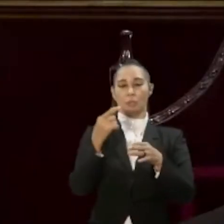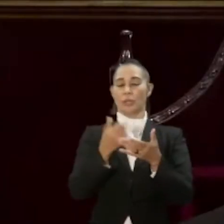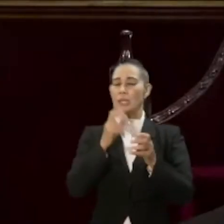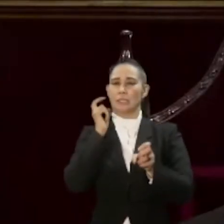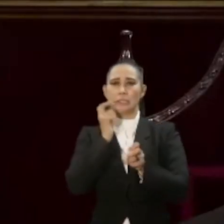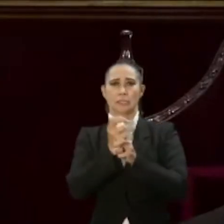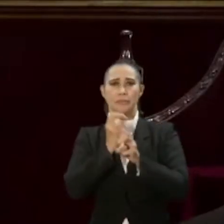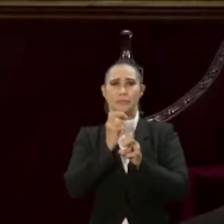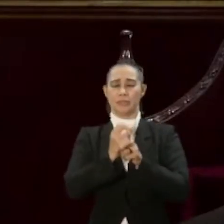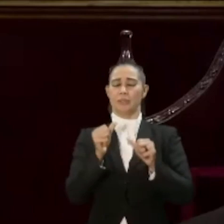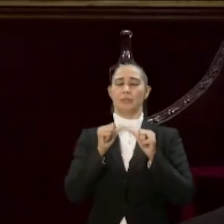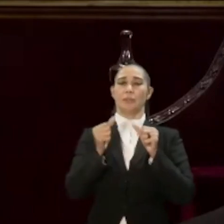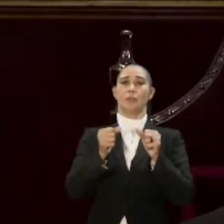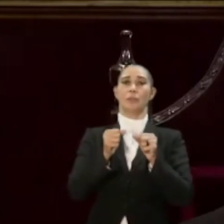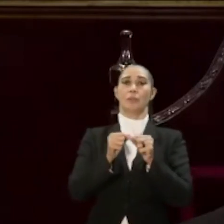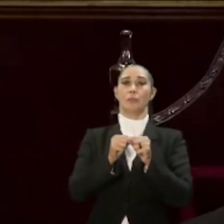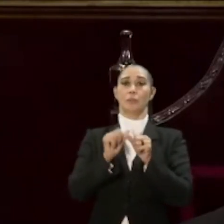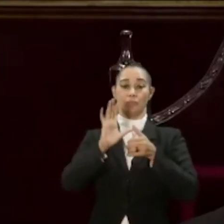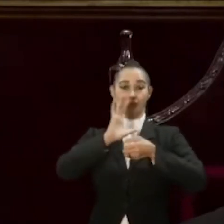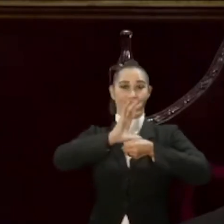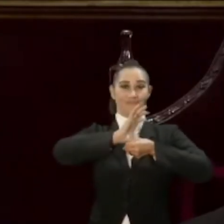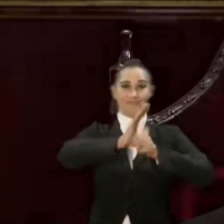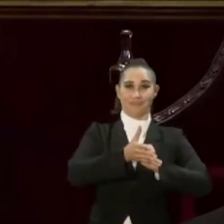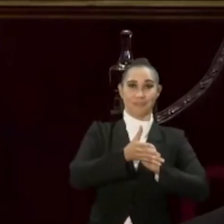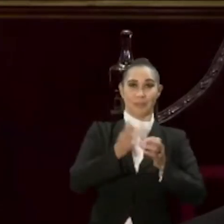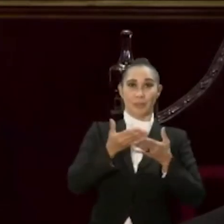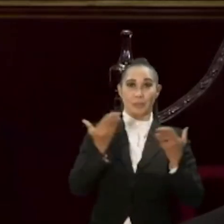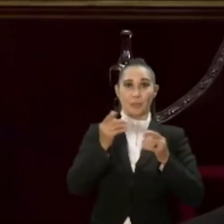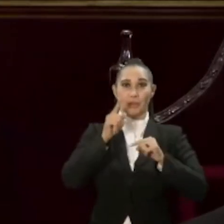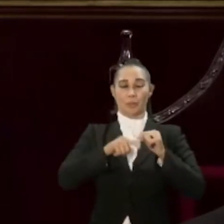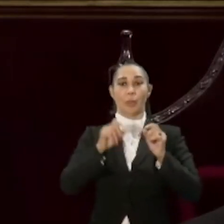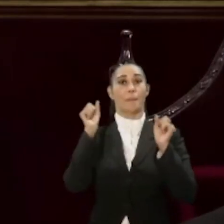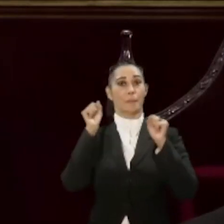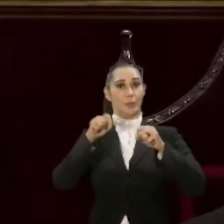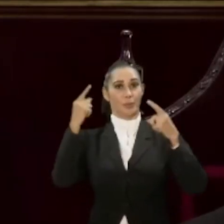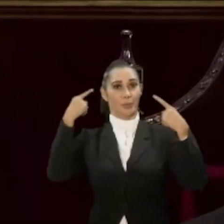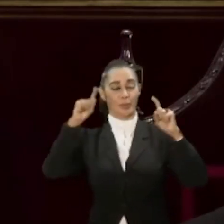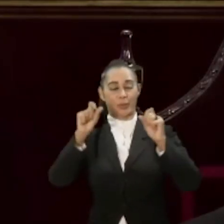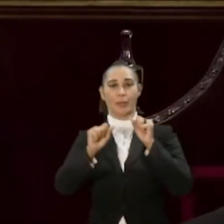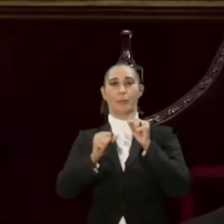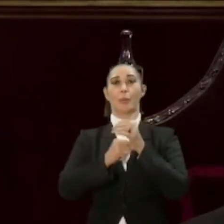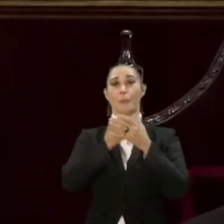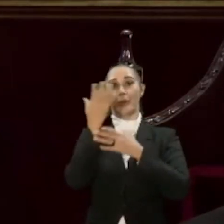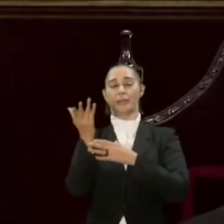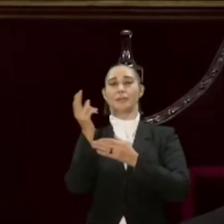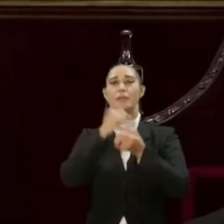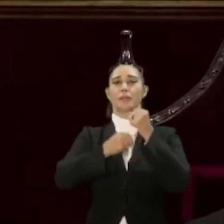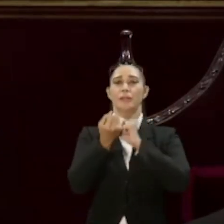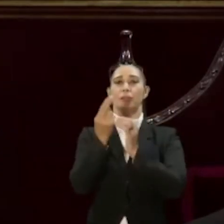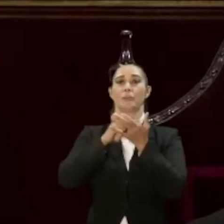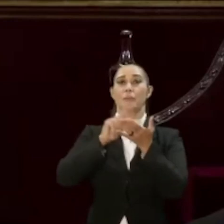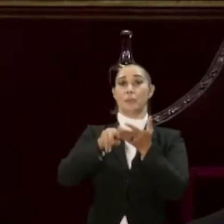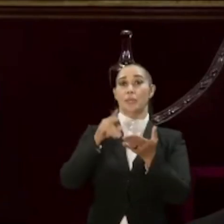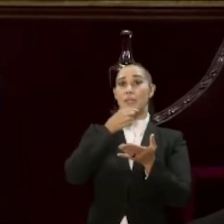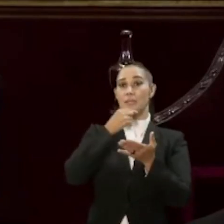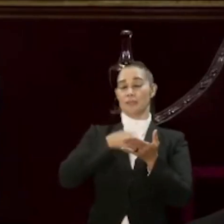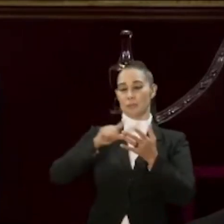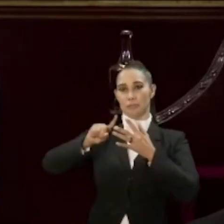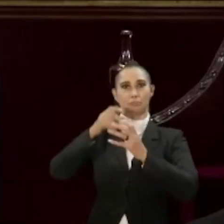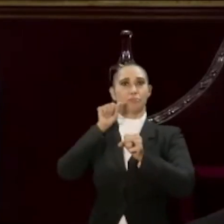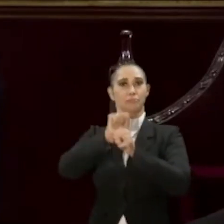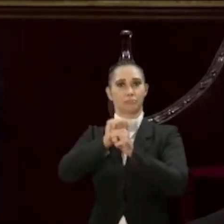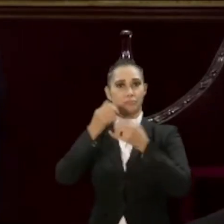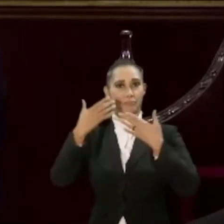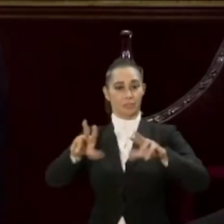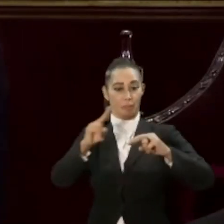y dificultades impuestas por la pandemia, logramos lanzar en marzo del 2021 y el pasado mes de diciembre se iniciaron los trabajos de